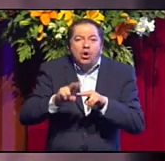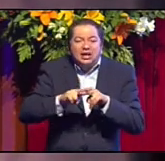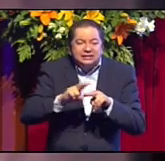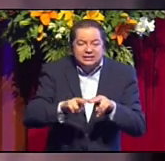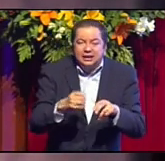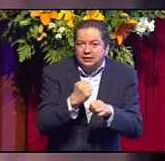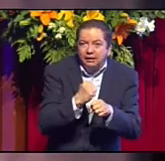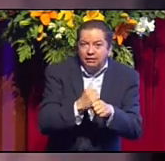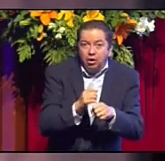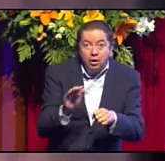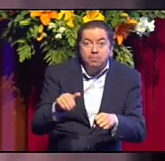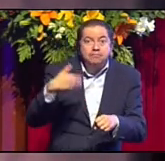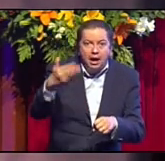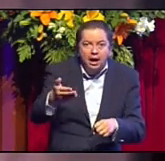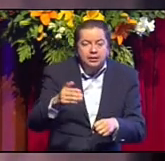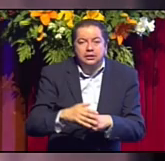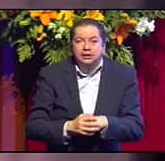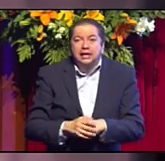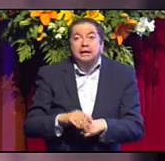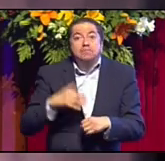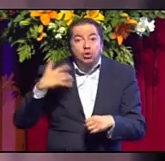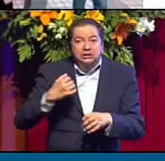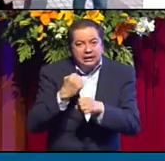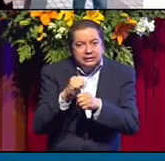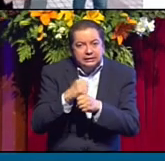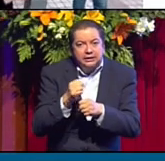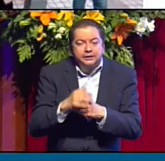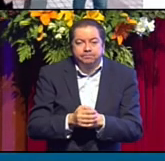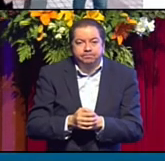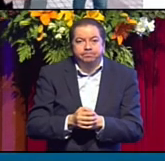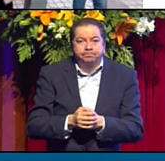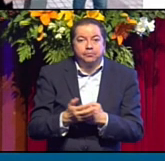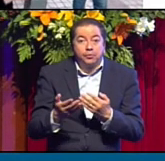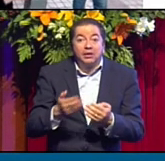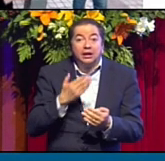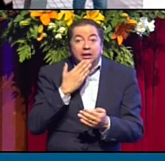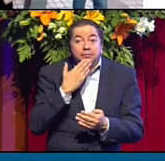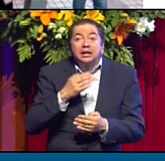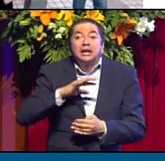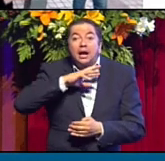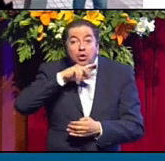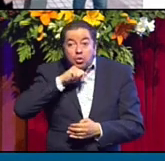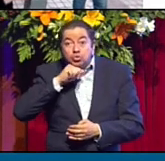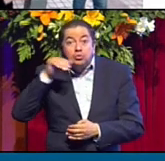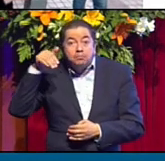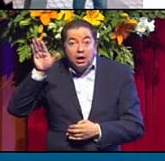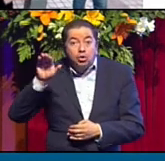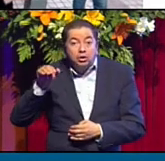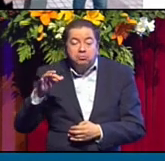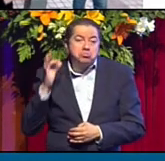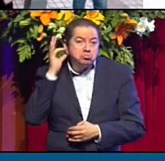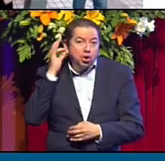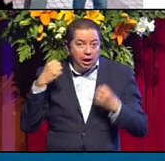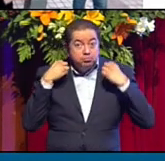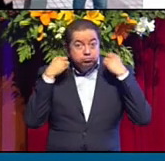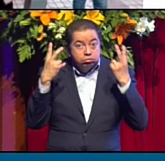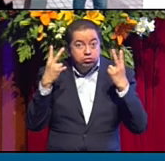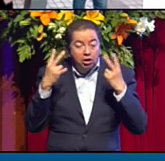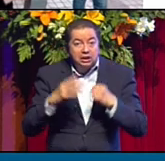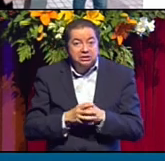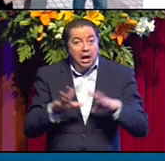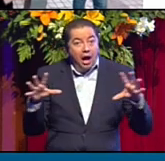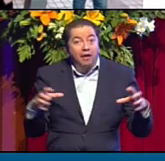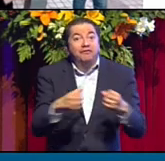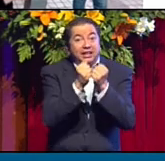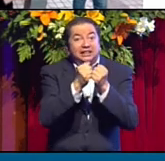día de mañana. Por eso es tan importante estos talleres. Y bueno, al igual que los adultos mayores, elegimos a las mujeres, se atreven, hagamos un